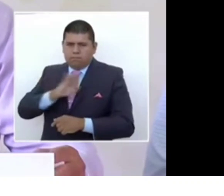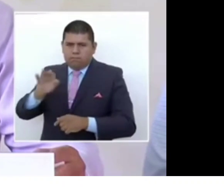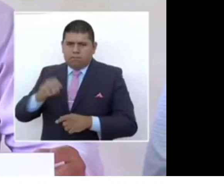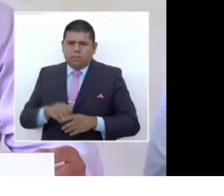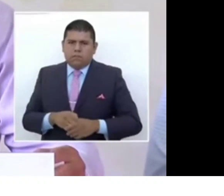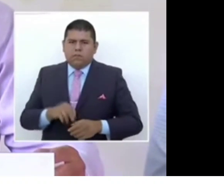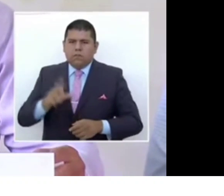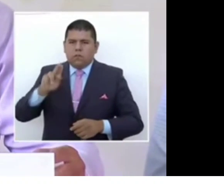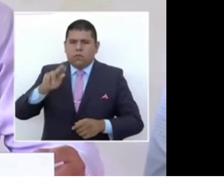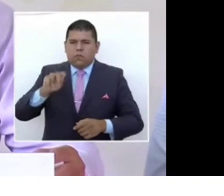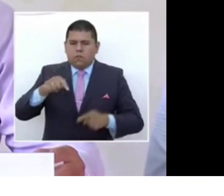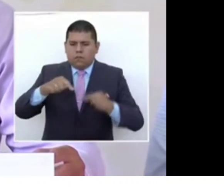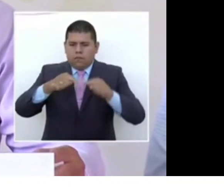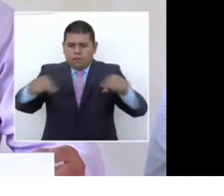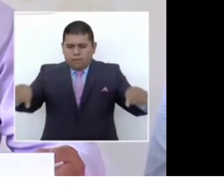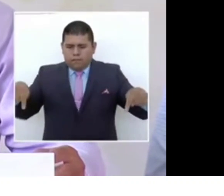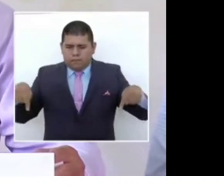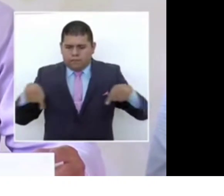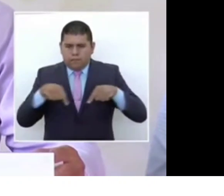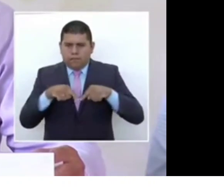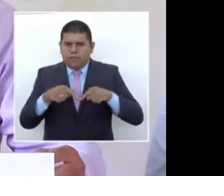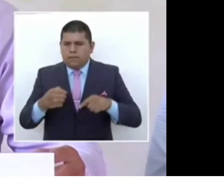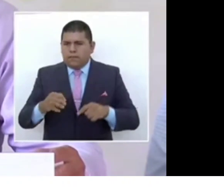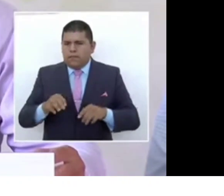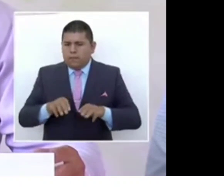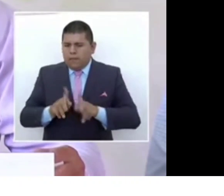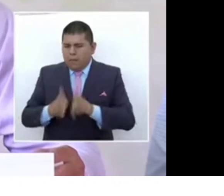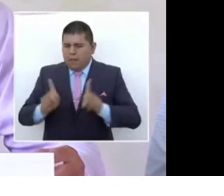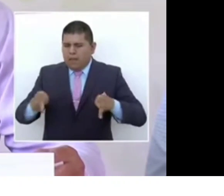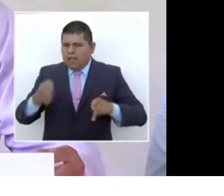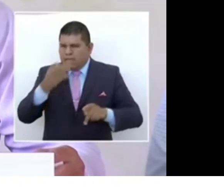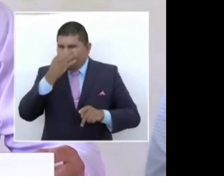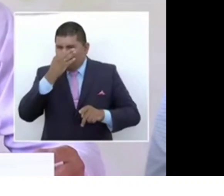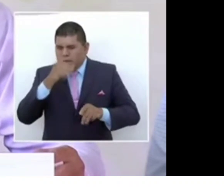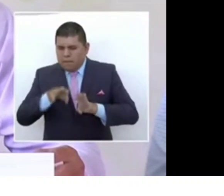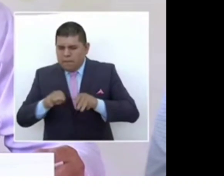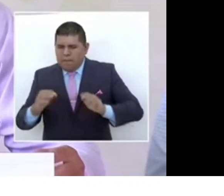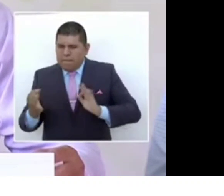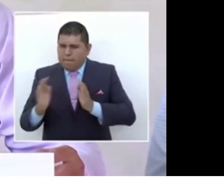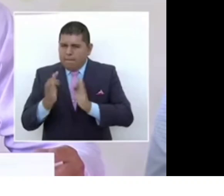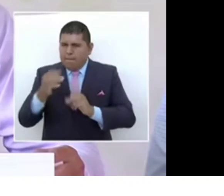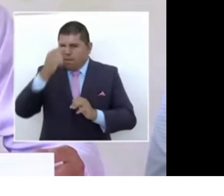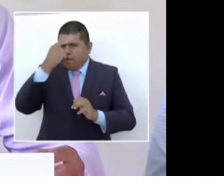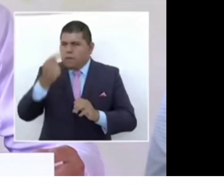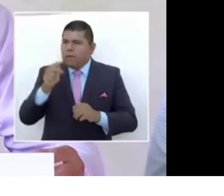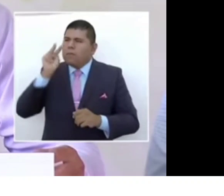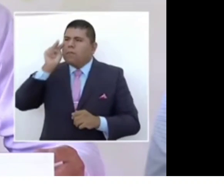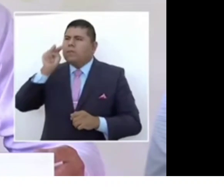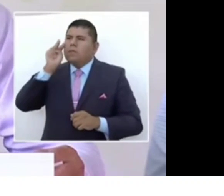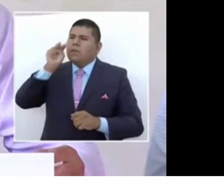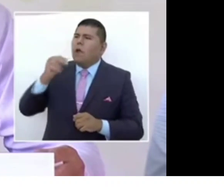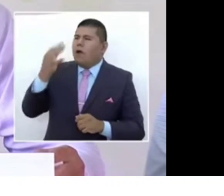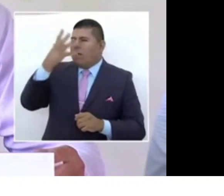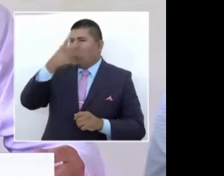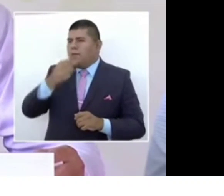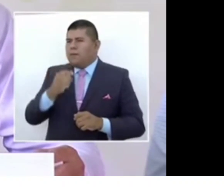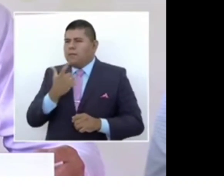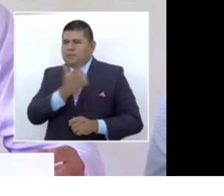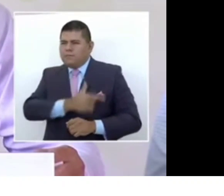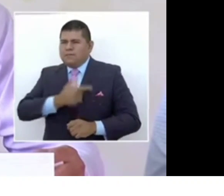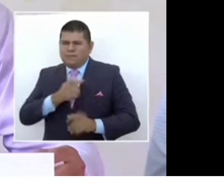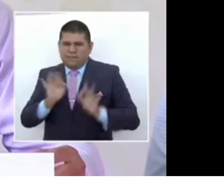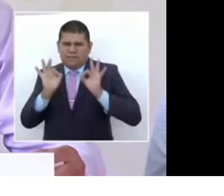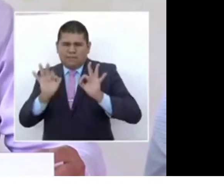80 hectáreas a la orilla de la playa, para que puedan disfrutar